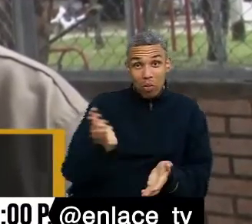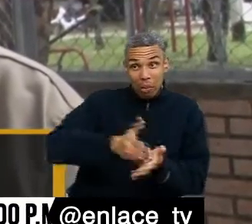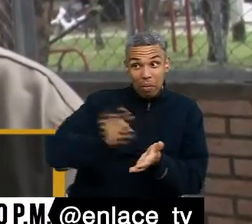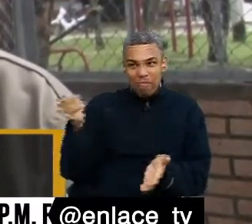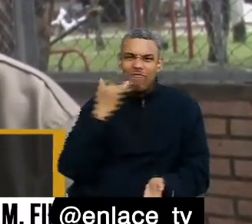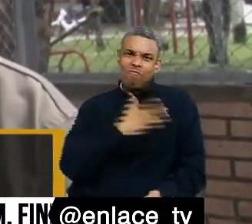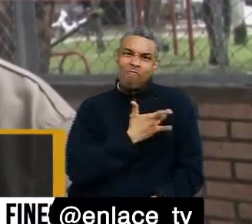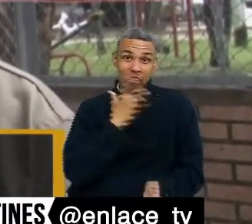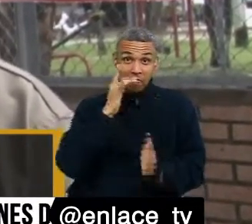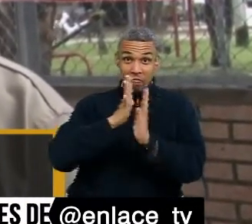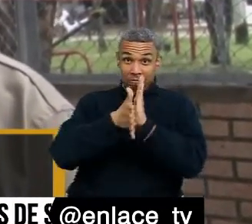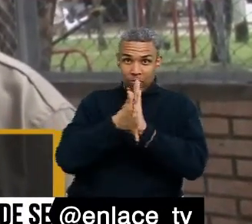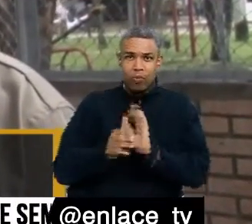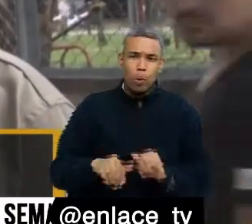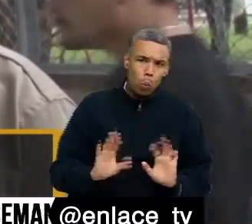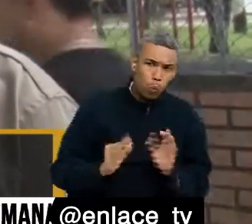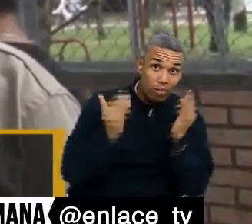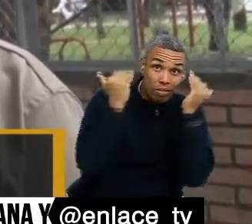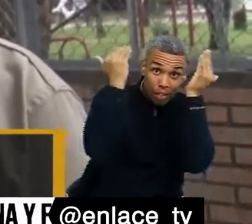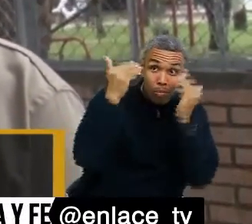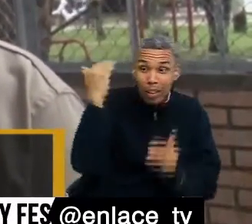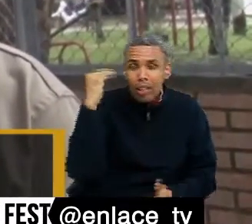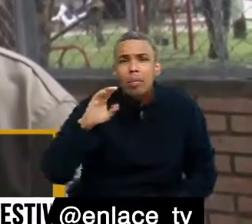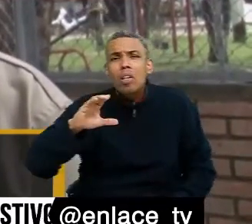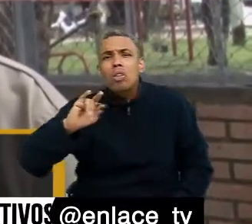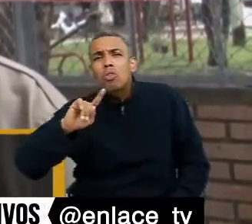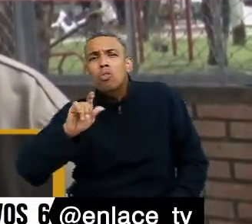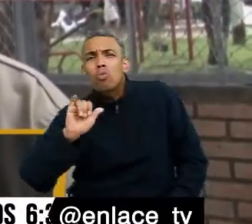mayores ratas de producción. Se manejaron más de